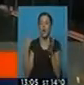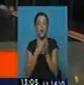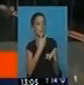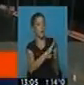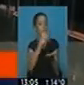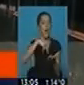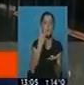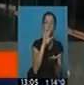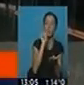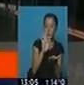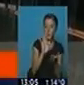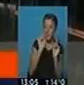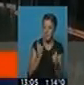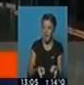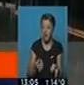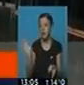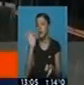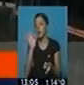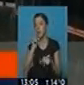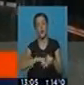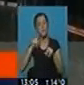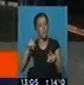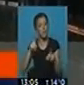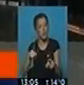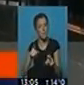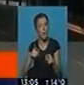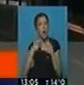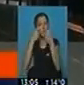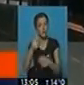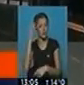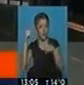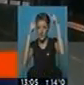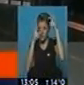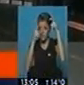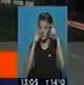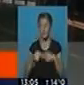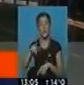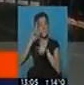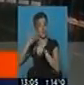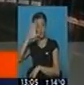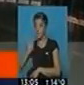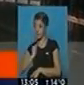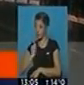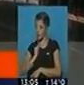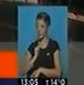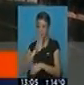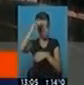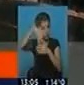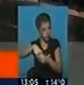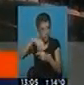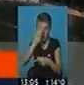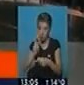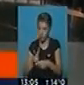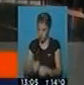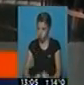Maduro, que es lo que muchos creerían, pero deje apoyo por otro tipo de chavismo hoy. Los militares están muy presentes en la política venezolana como nunca antes, algunos